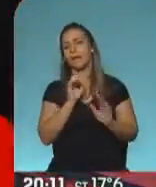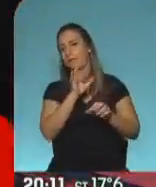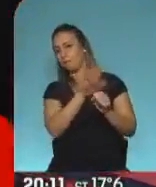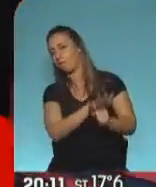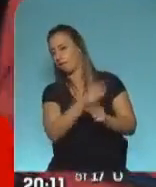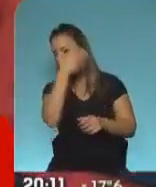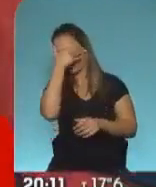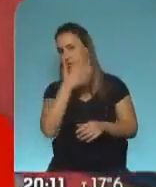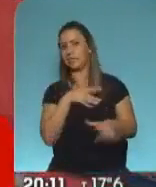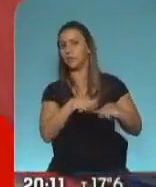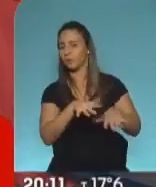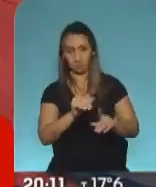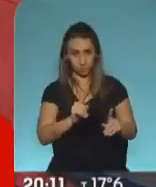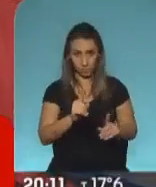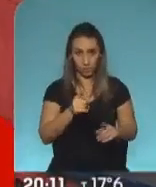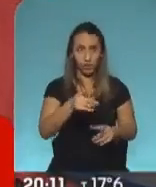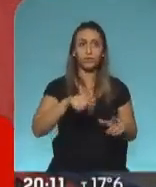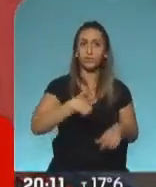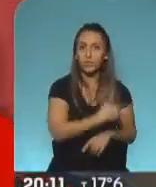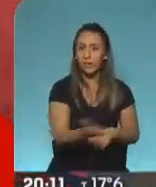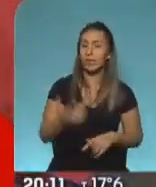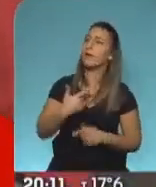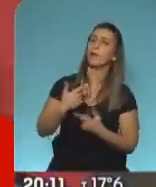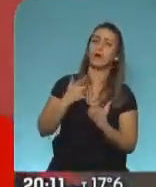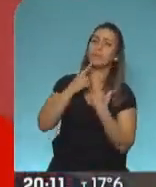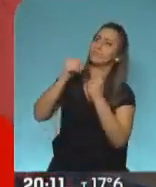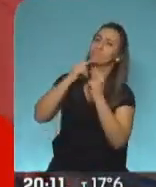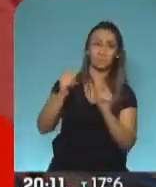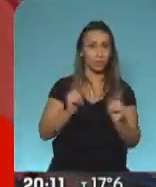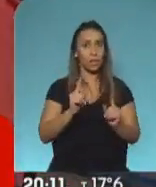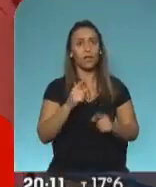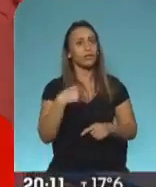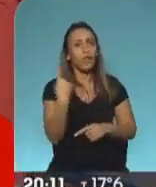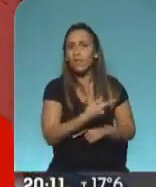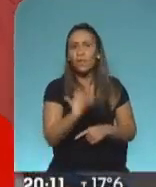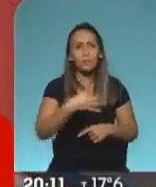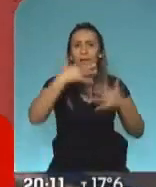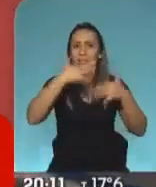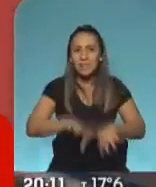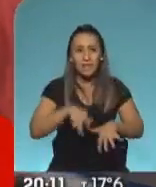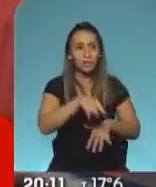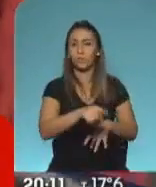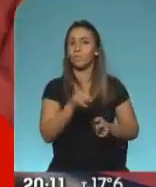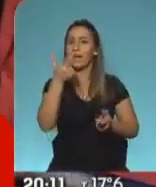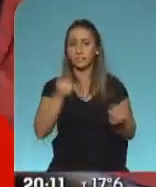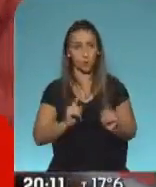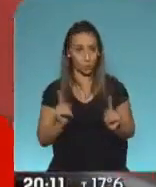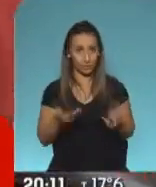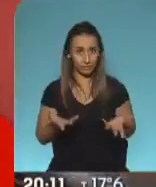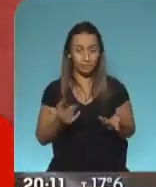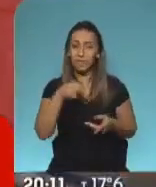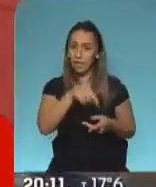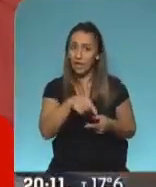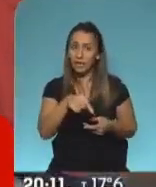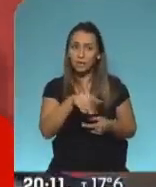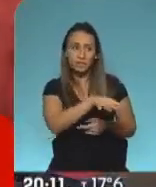podemos pelearnos con la sociedad. La sociedad tiene que entender lo que estamos haciendo y tratar de acompañarnos, porque esto no es una tarea fácil. Esto es